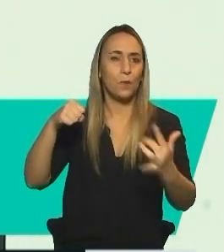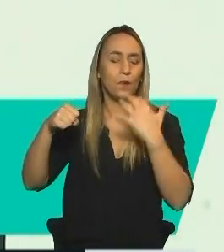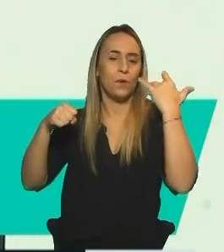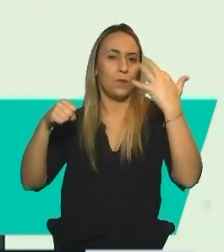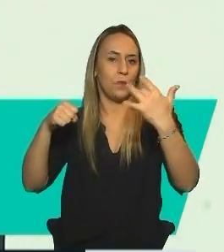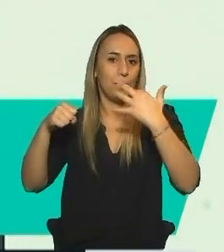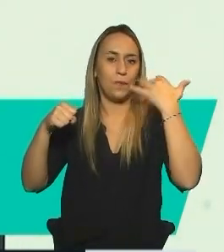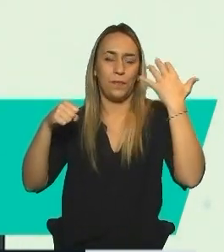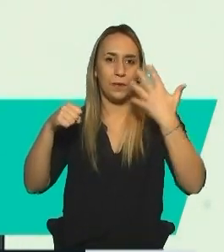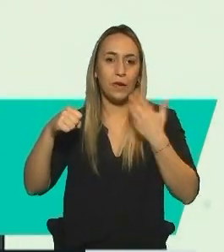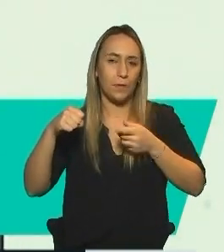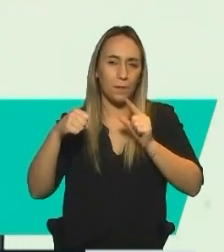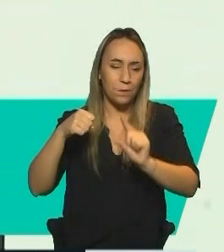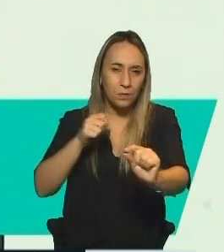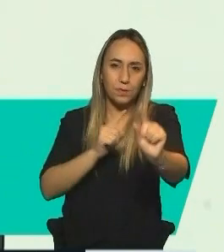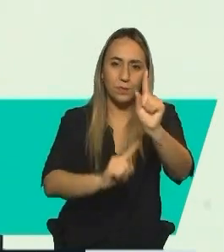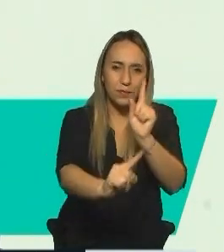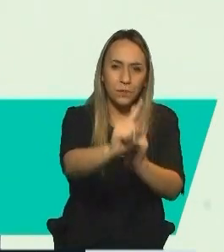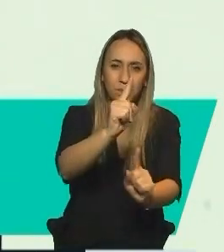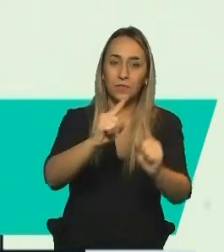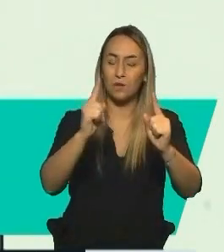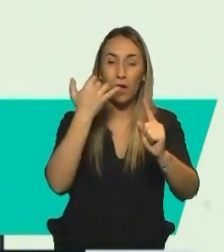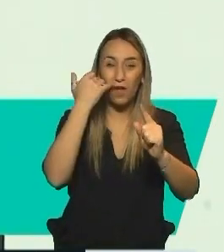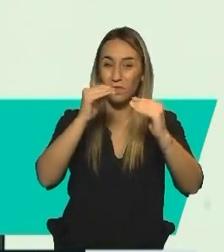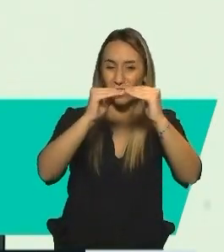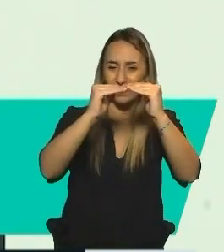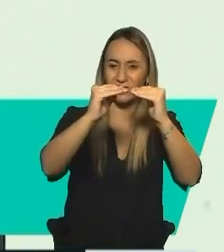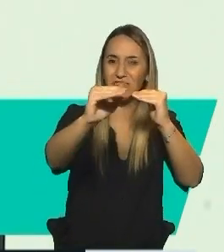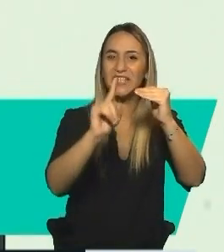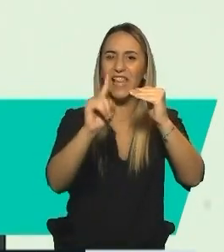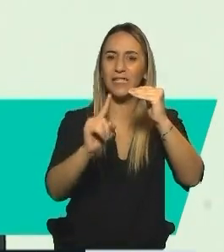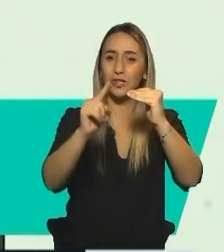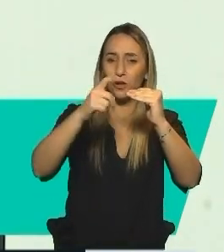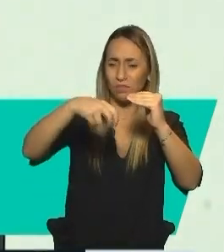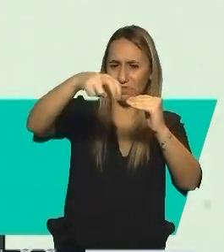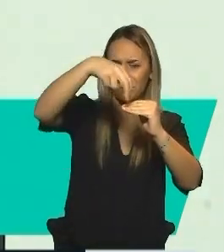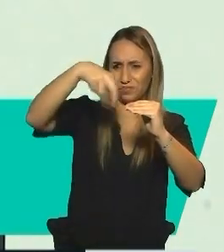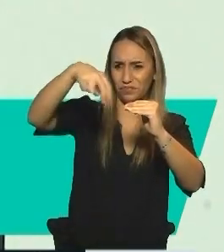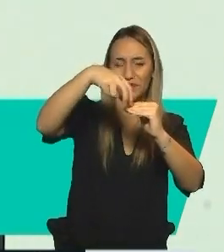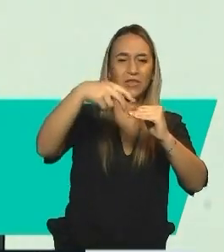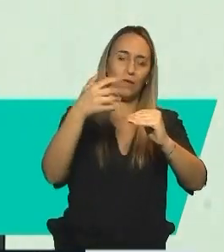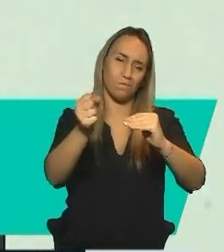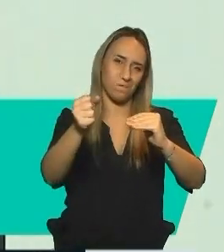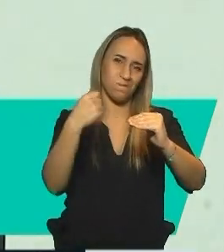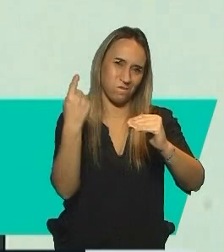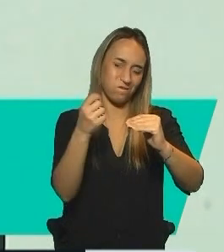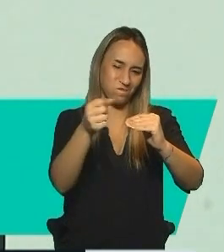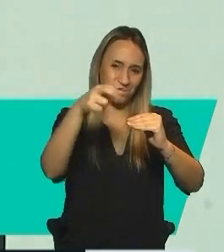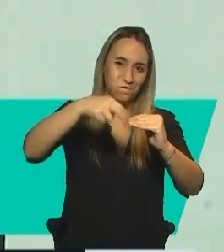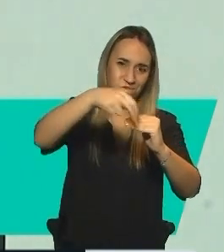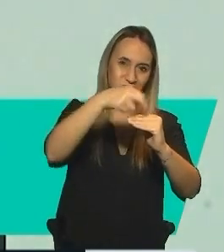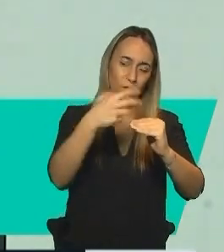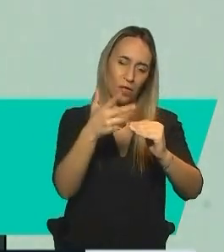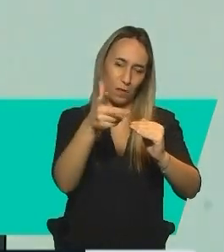fuimos saliendo, en una terraza que ya algo, todos los que estuvimos ahí podemos mencionarla. El momento